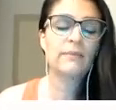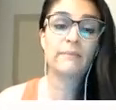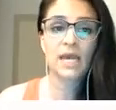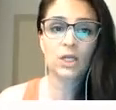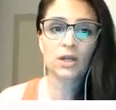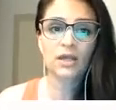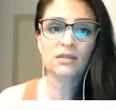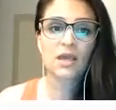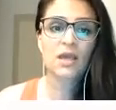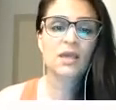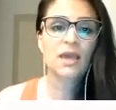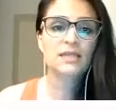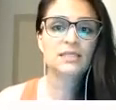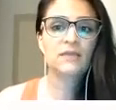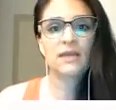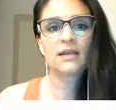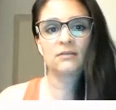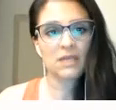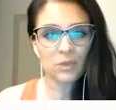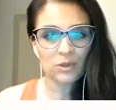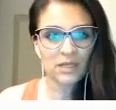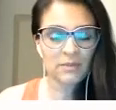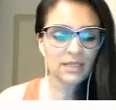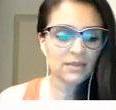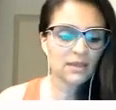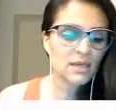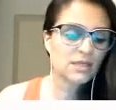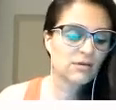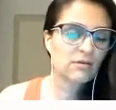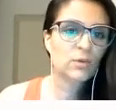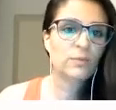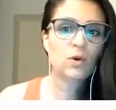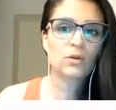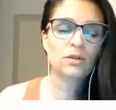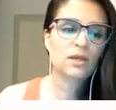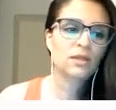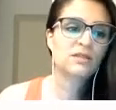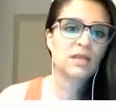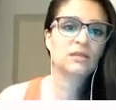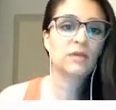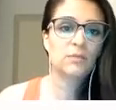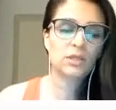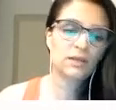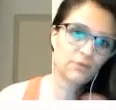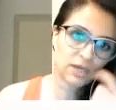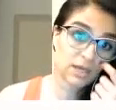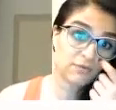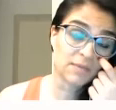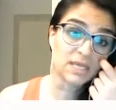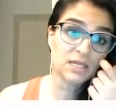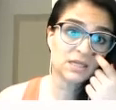siguiente miércoles, que es Ciberactivismo 2020. Se va a hablar un poco del ciberactivismo desde el